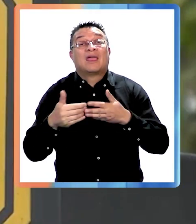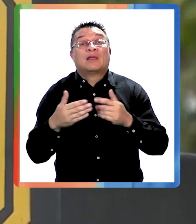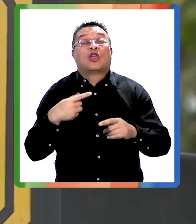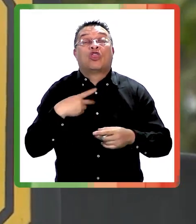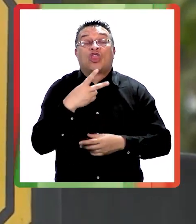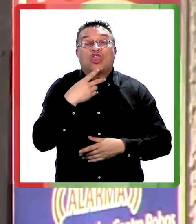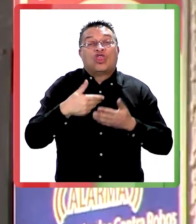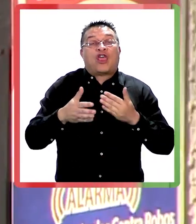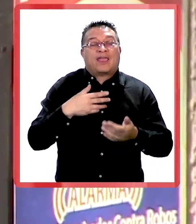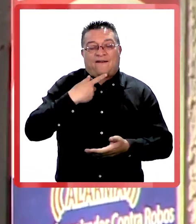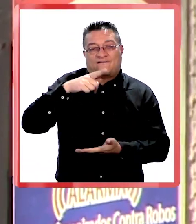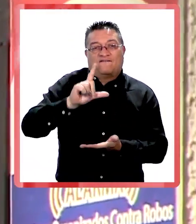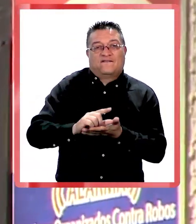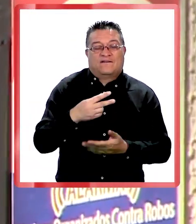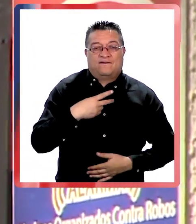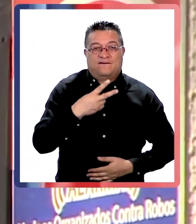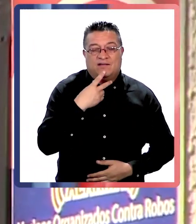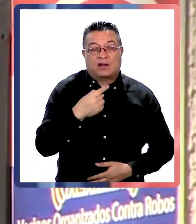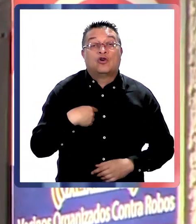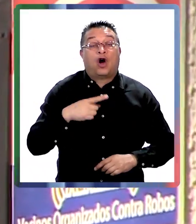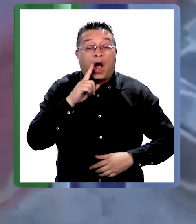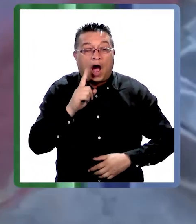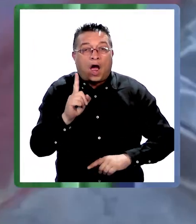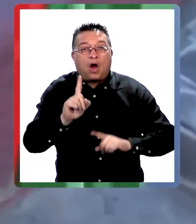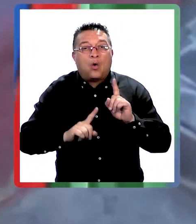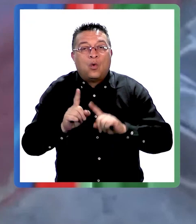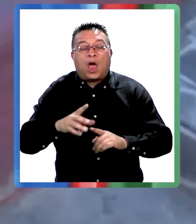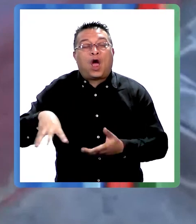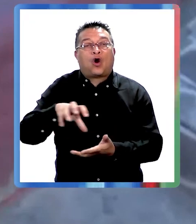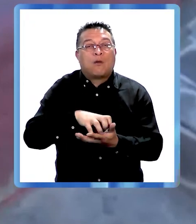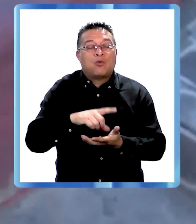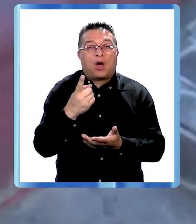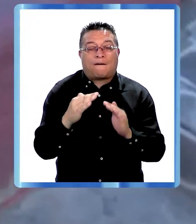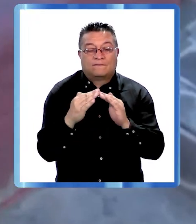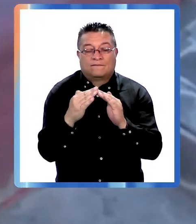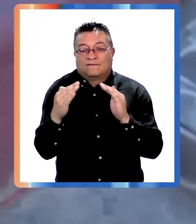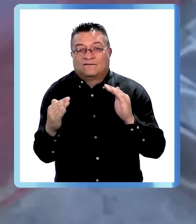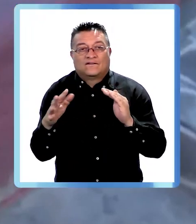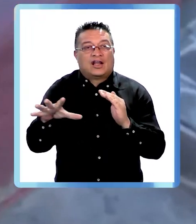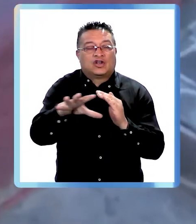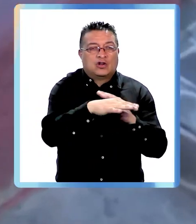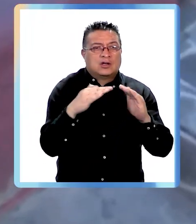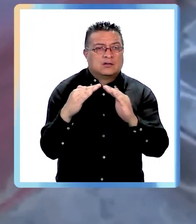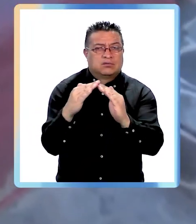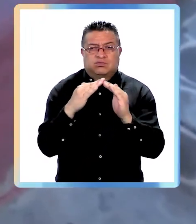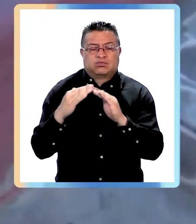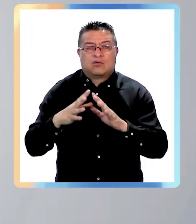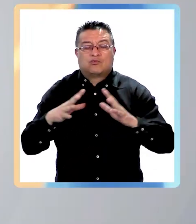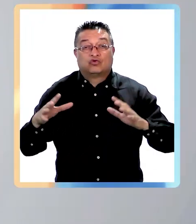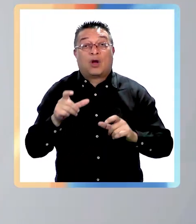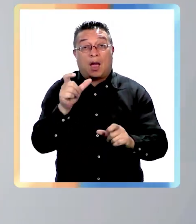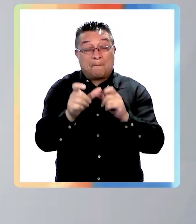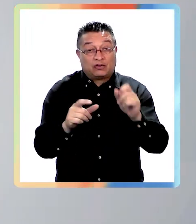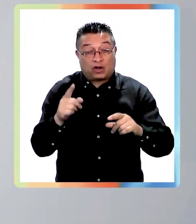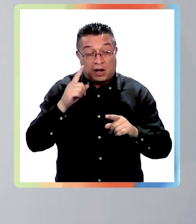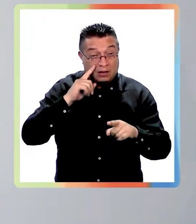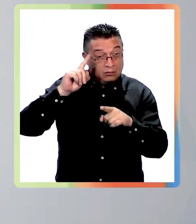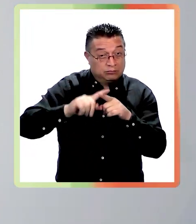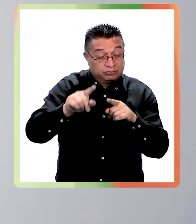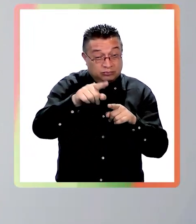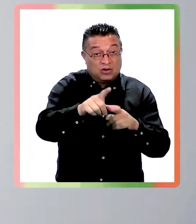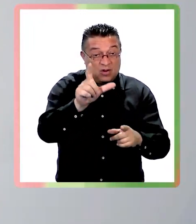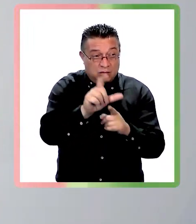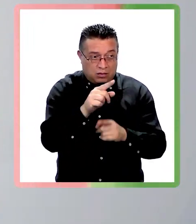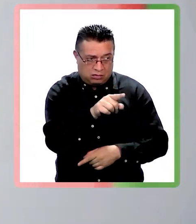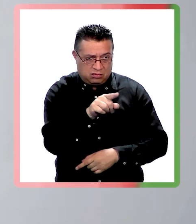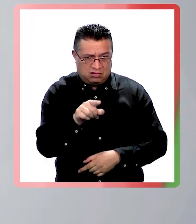esté localizado. Por ejemplo, si yo estoy en una comuna o en un barrio muy residencial, ¿ya? Cualquier persona que sea ajena a ese barrio